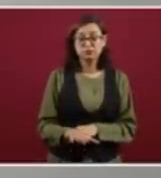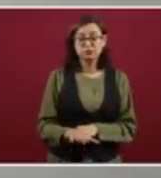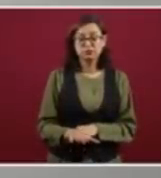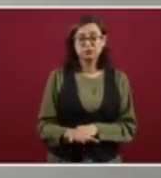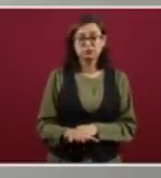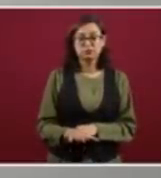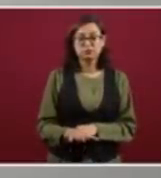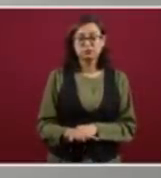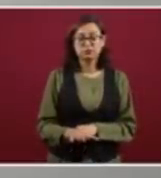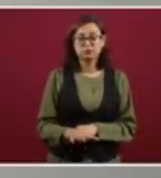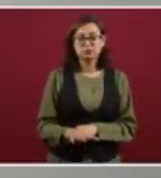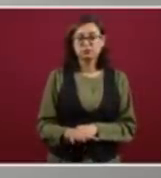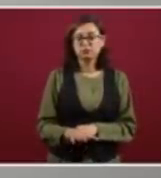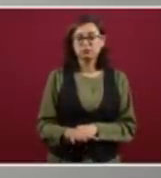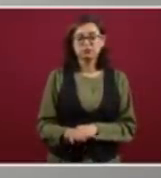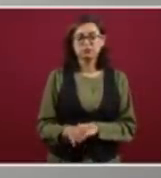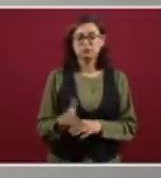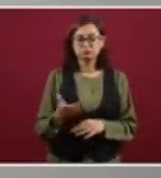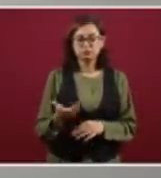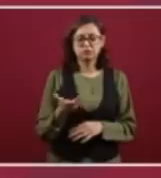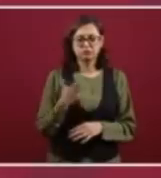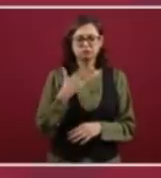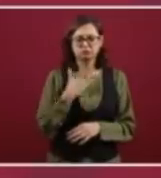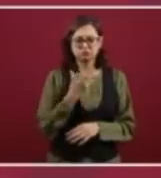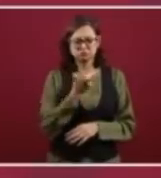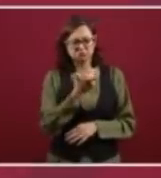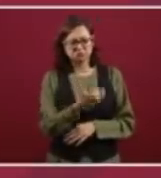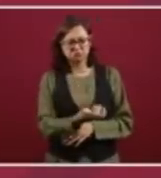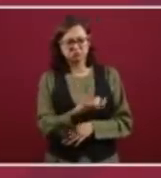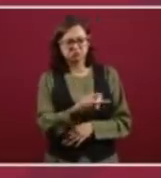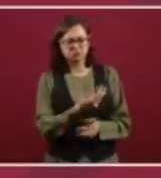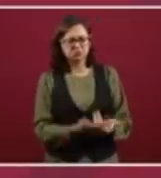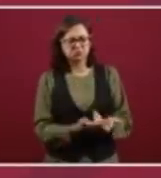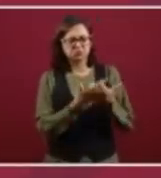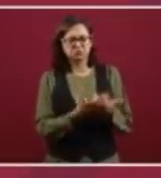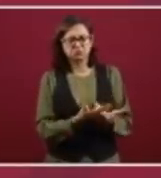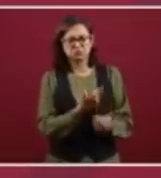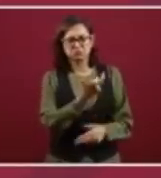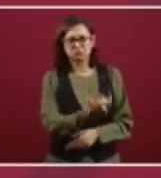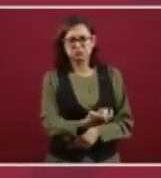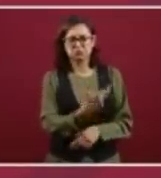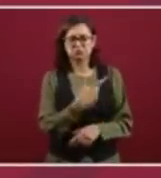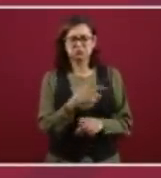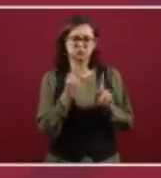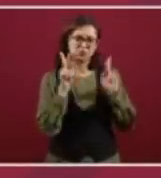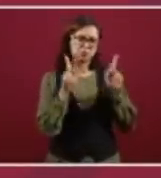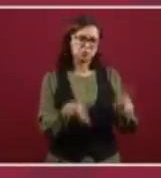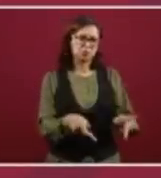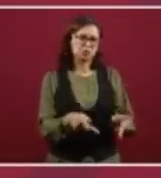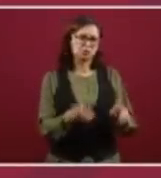usaran un dinero, un ahorro que tenía para sus funerales,